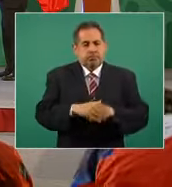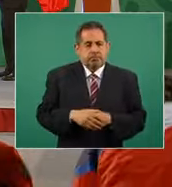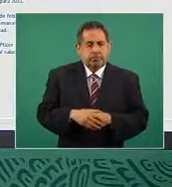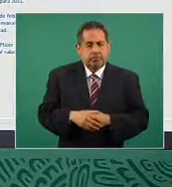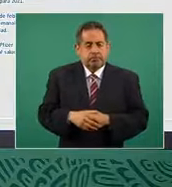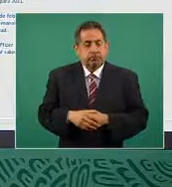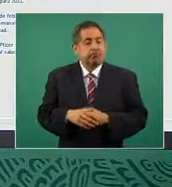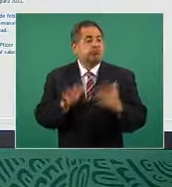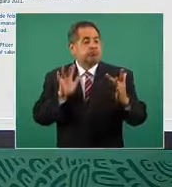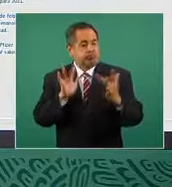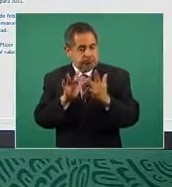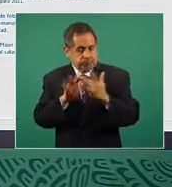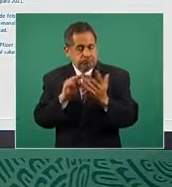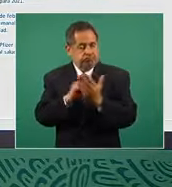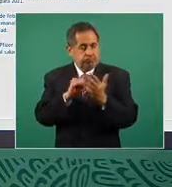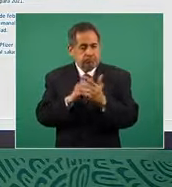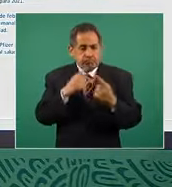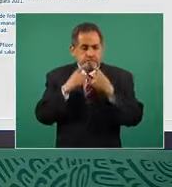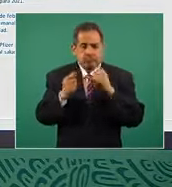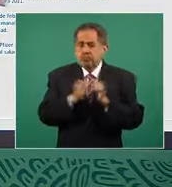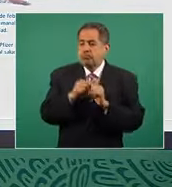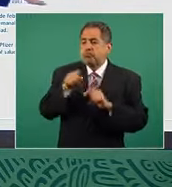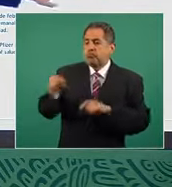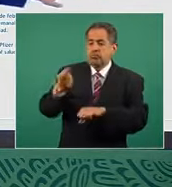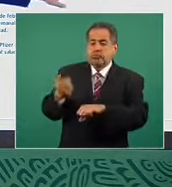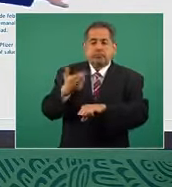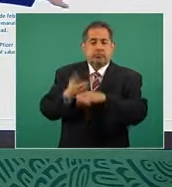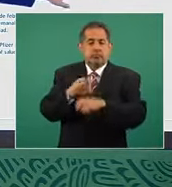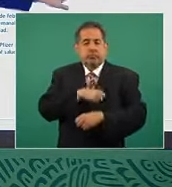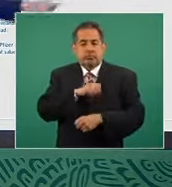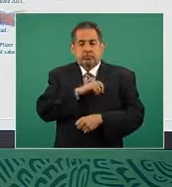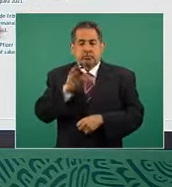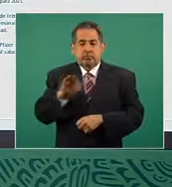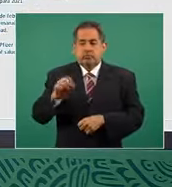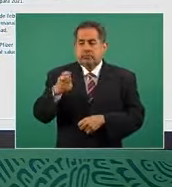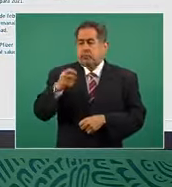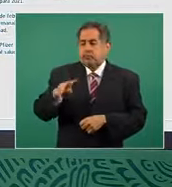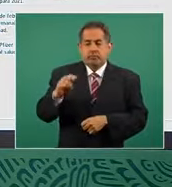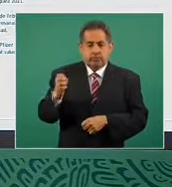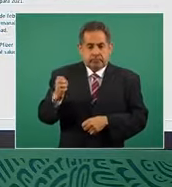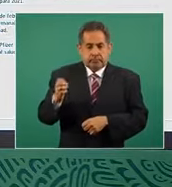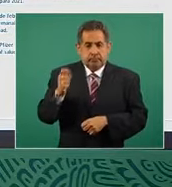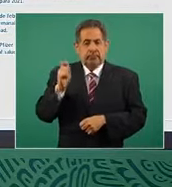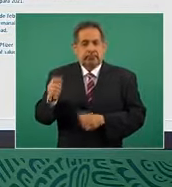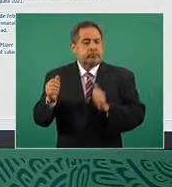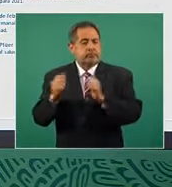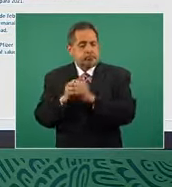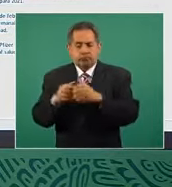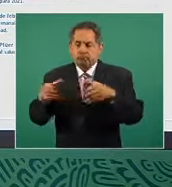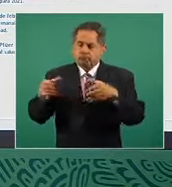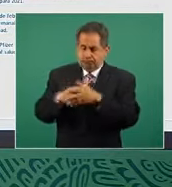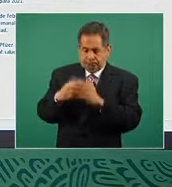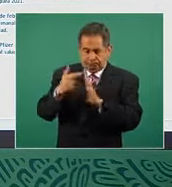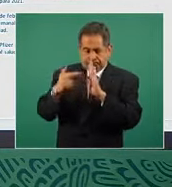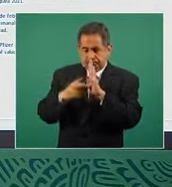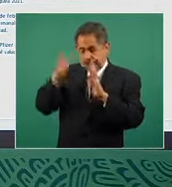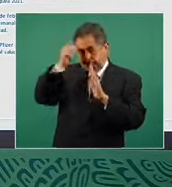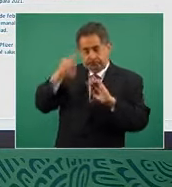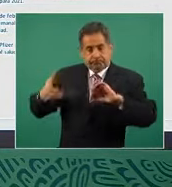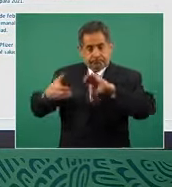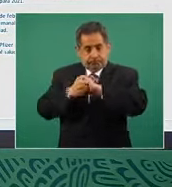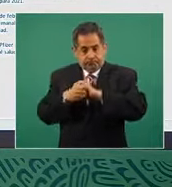nuestra comunicación con el secretario de Salud de fecha 29 de enero y con base en el convenio